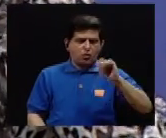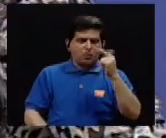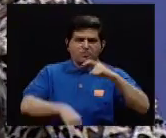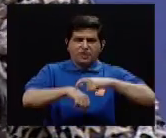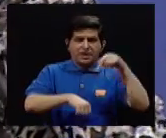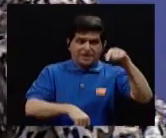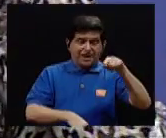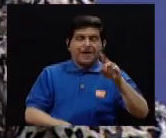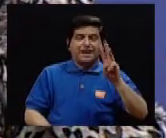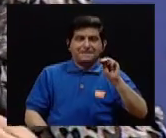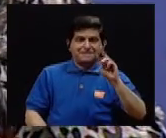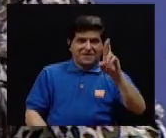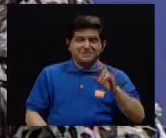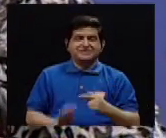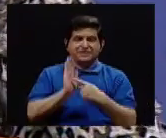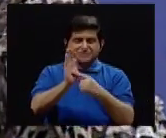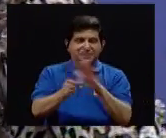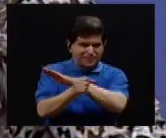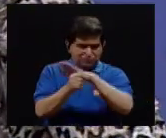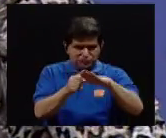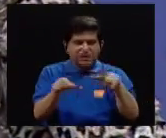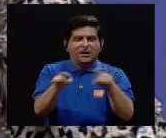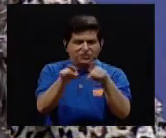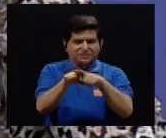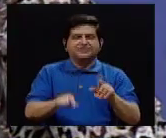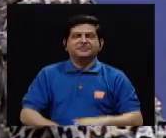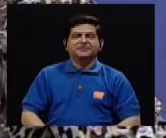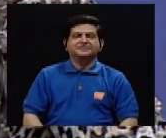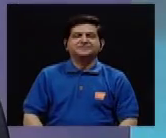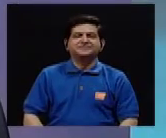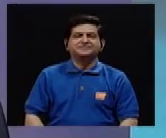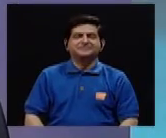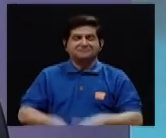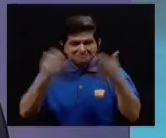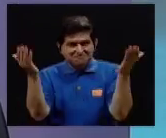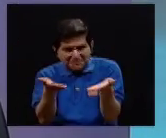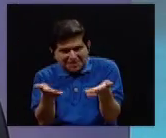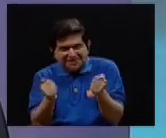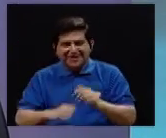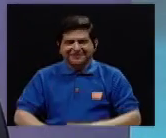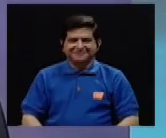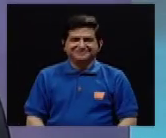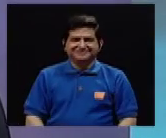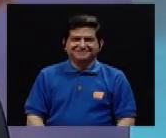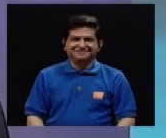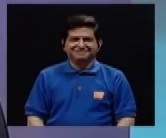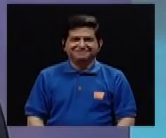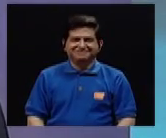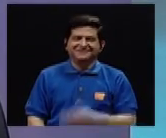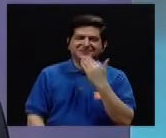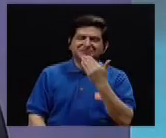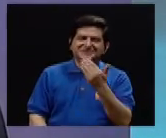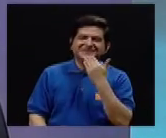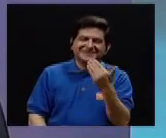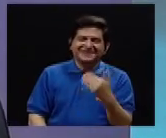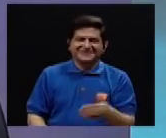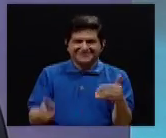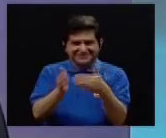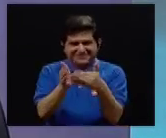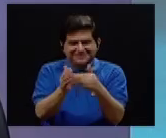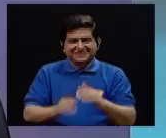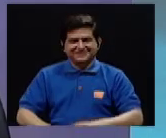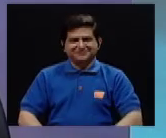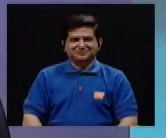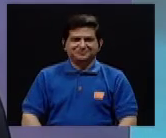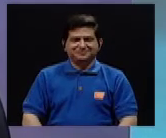aquí también a Mercedes pues, para presentar el documental completo, Mercedes. Bienvenida. Bueno, muchas gracias, ¿no?